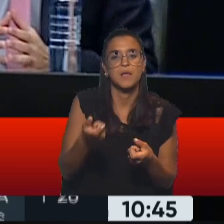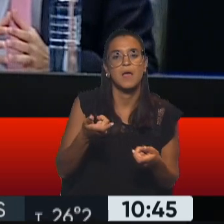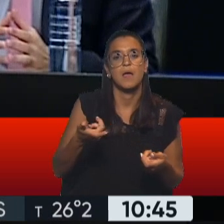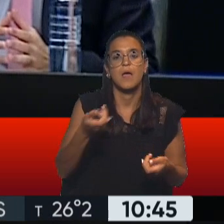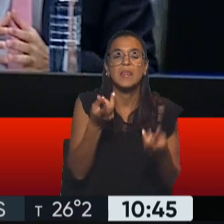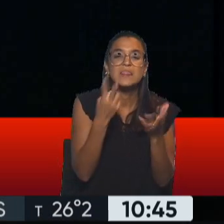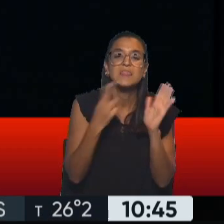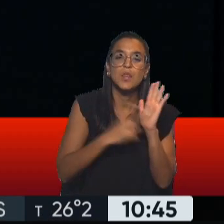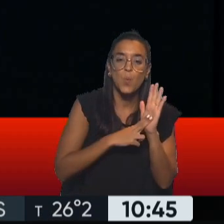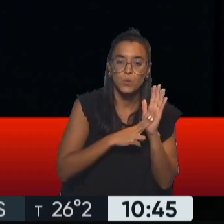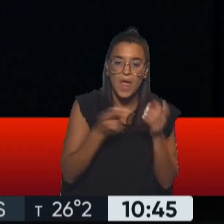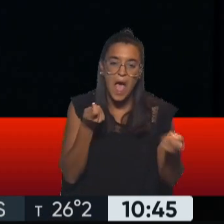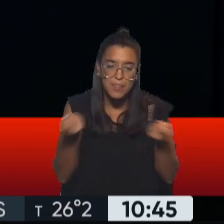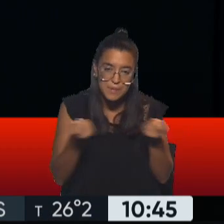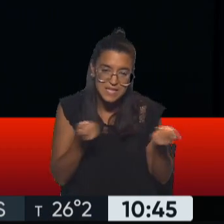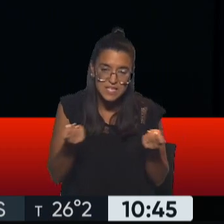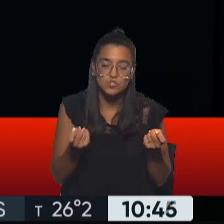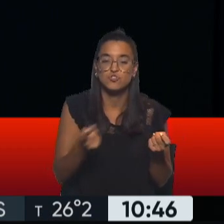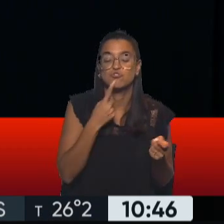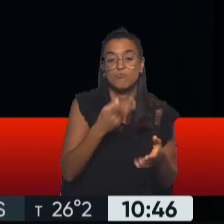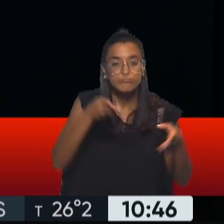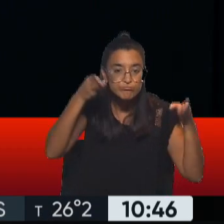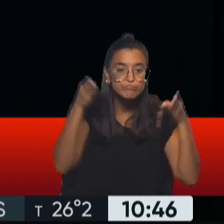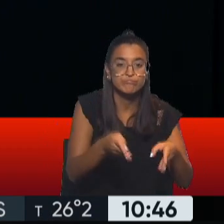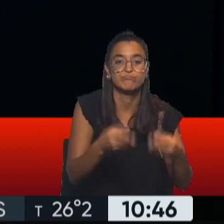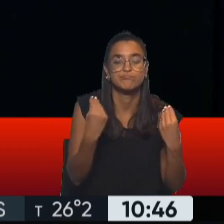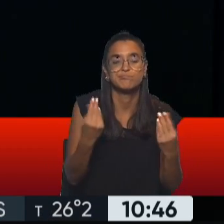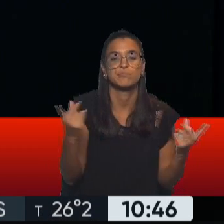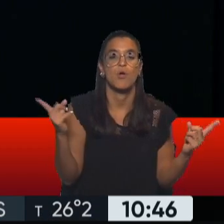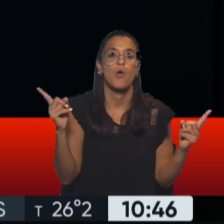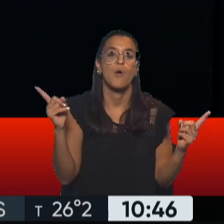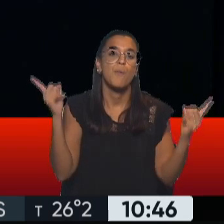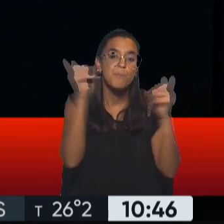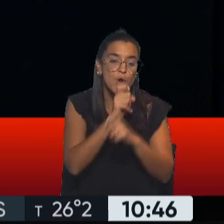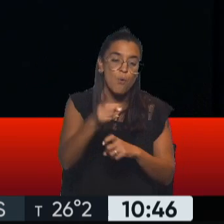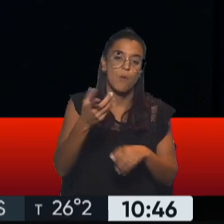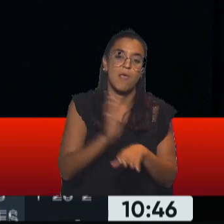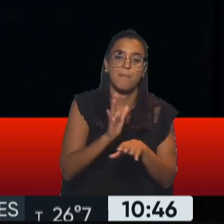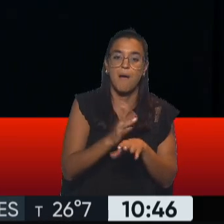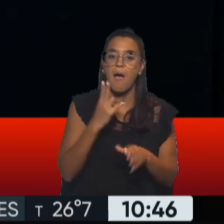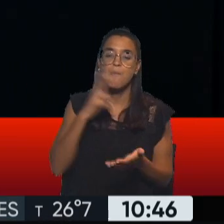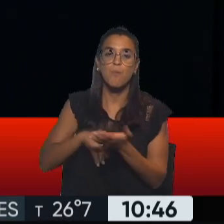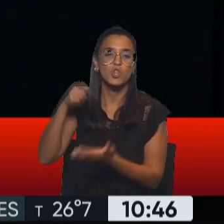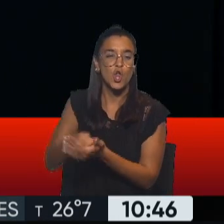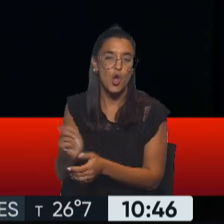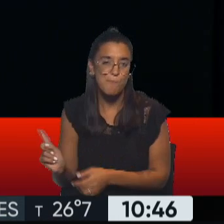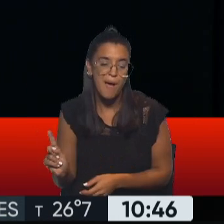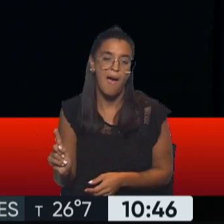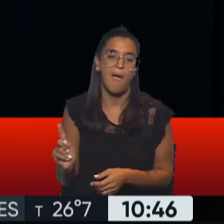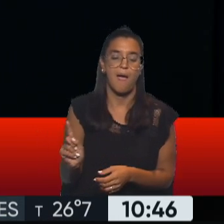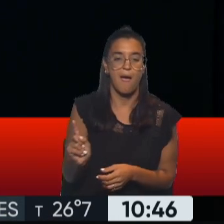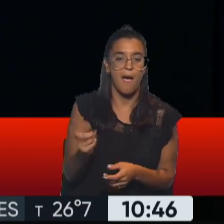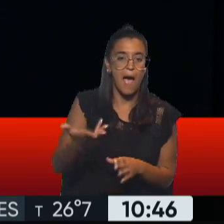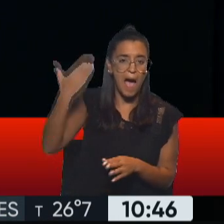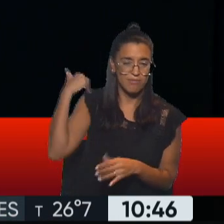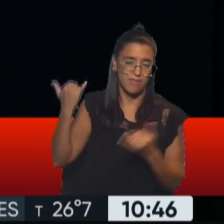administración tributaria, buscando atacar los problemas de evasión que han